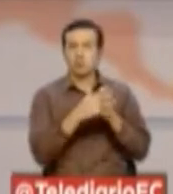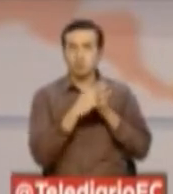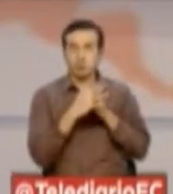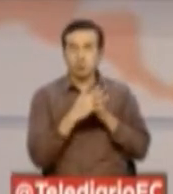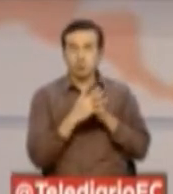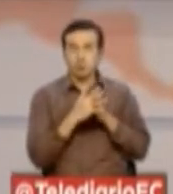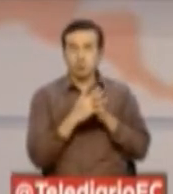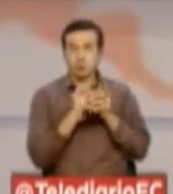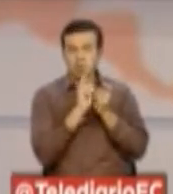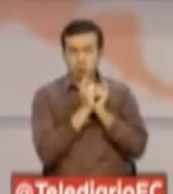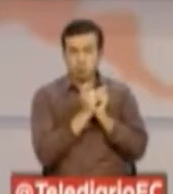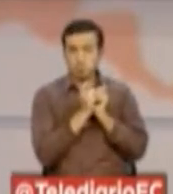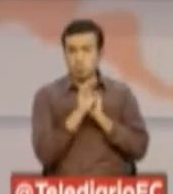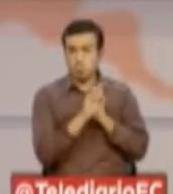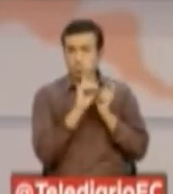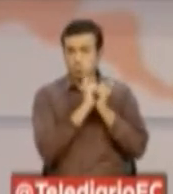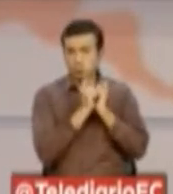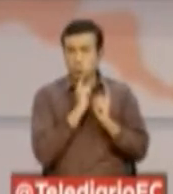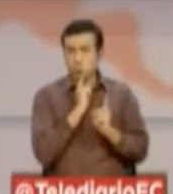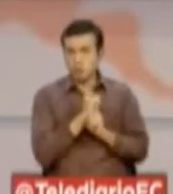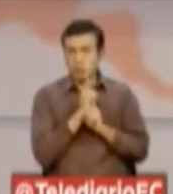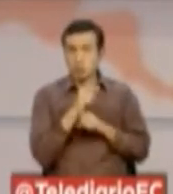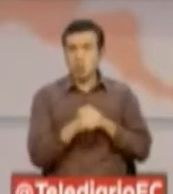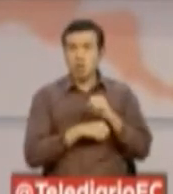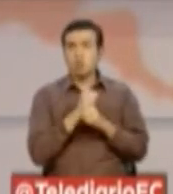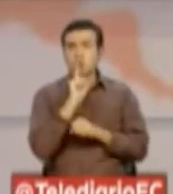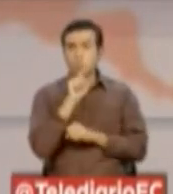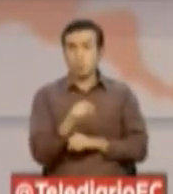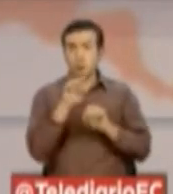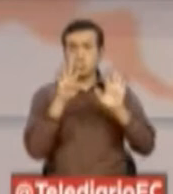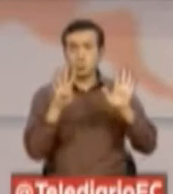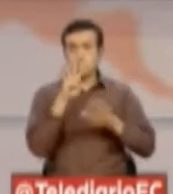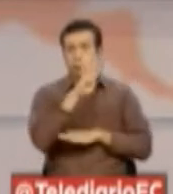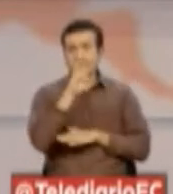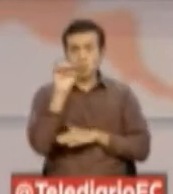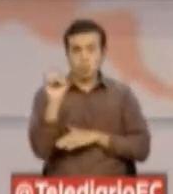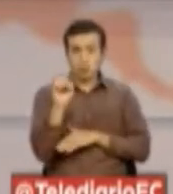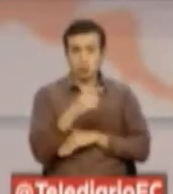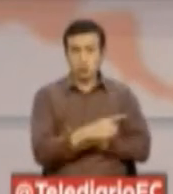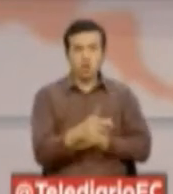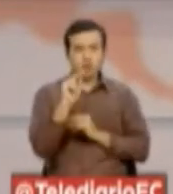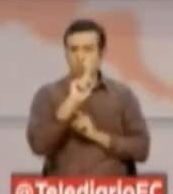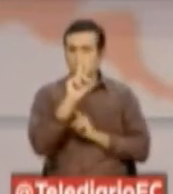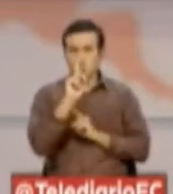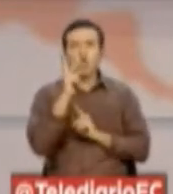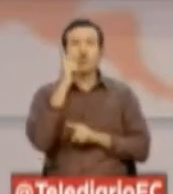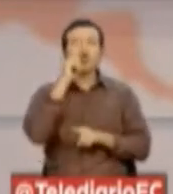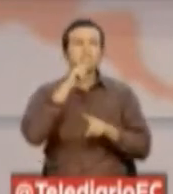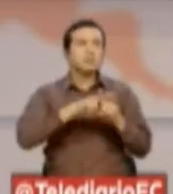de las pocas de nietas que se hizo en los años 40 es que ya no se permite sino una sola reelección